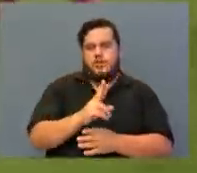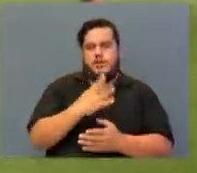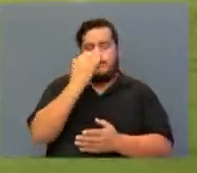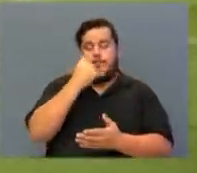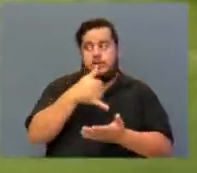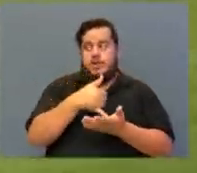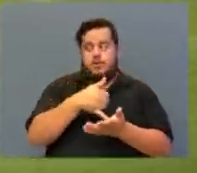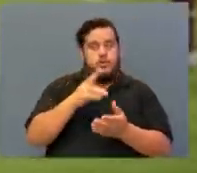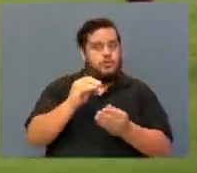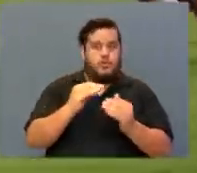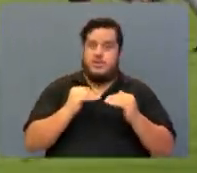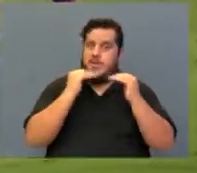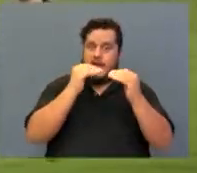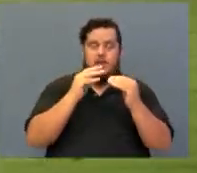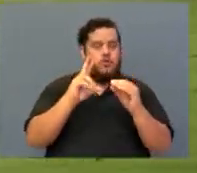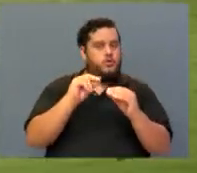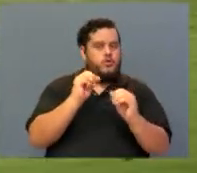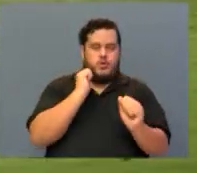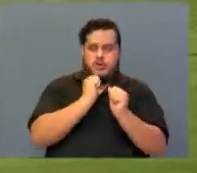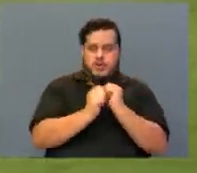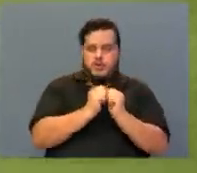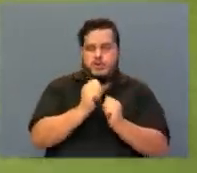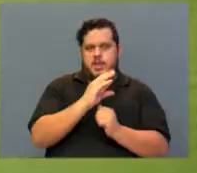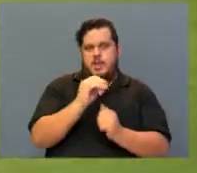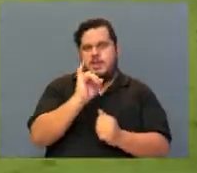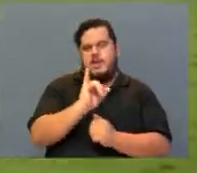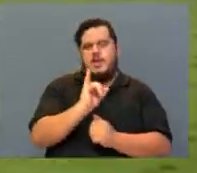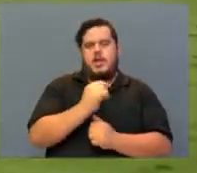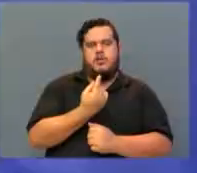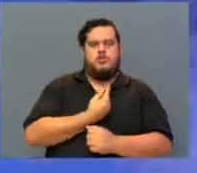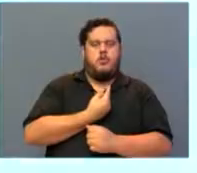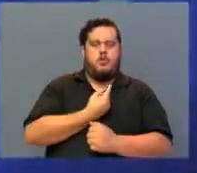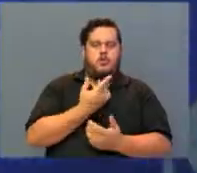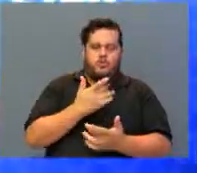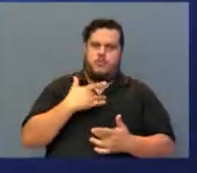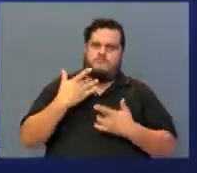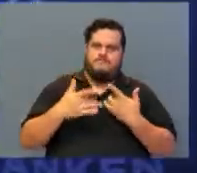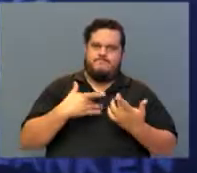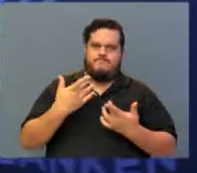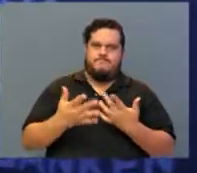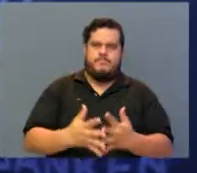no es tan alto, no es tan competitivo, y eso uno lo resiente.